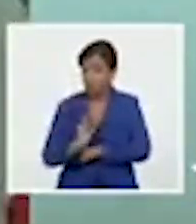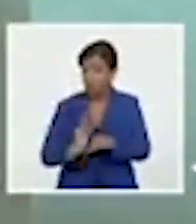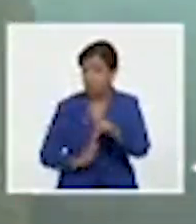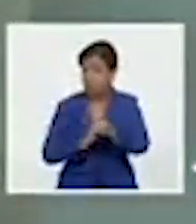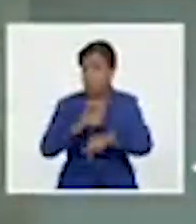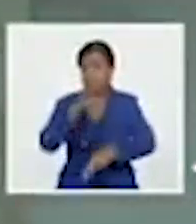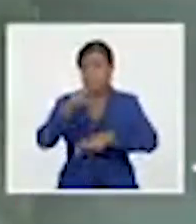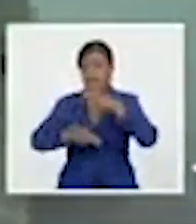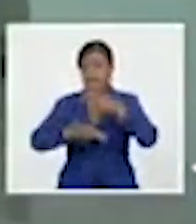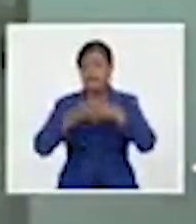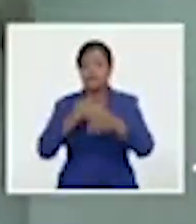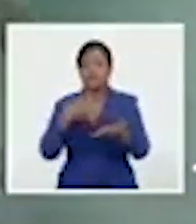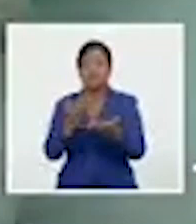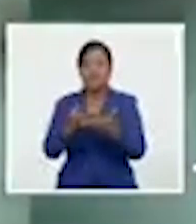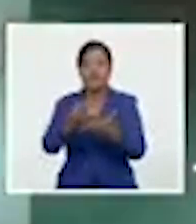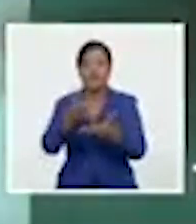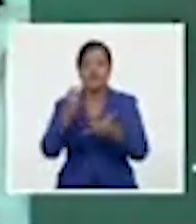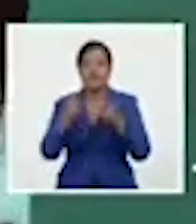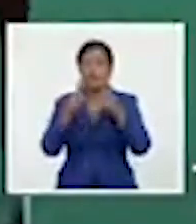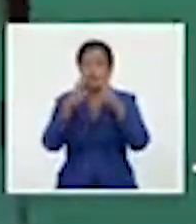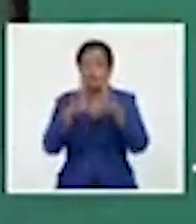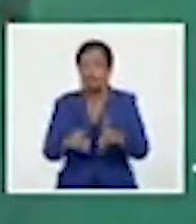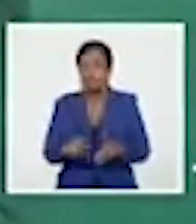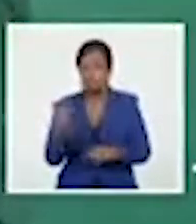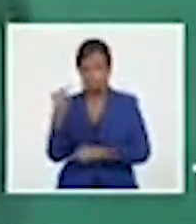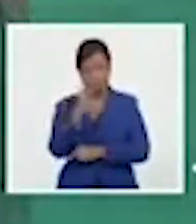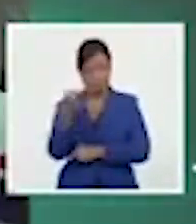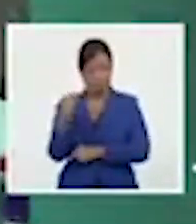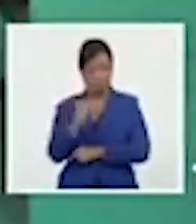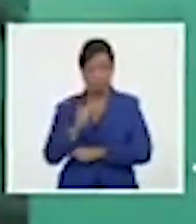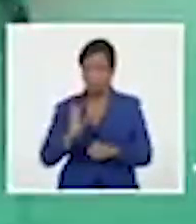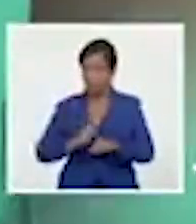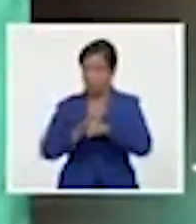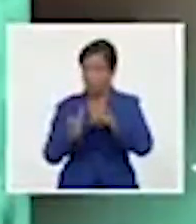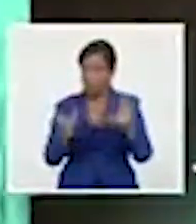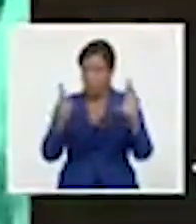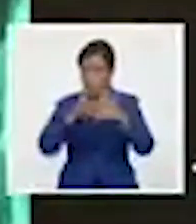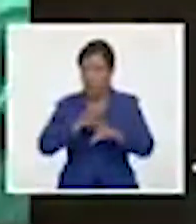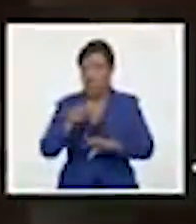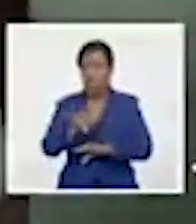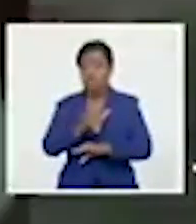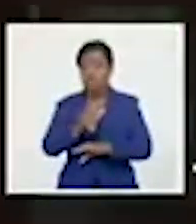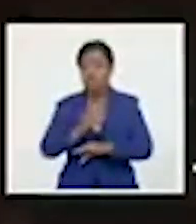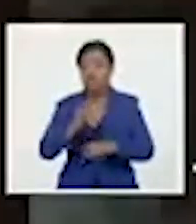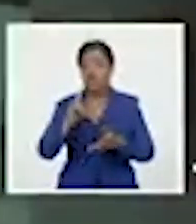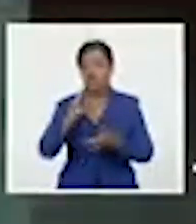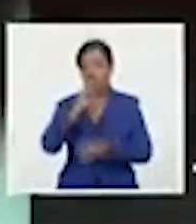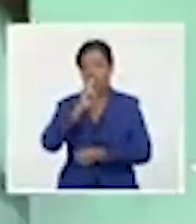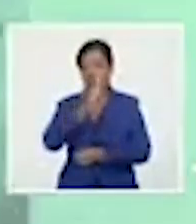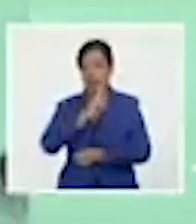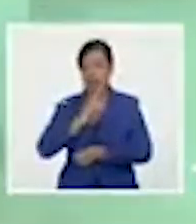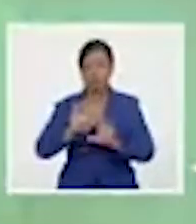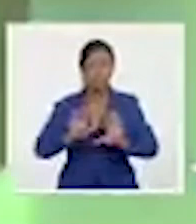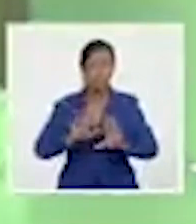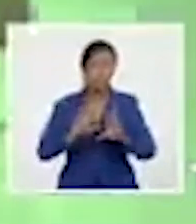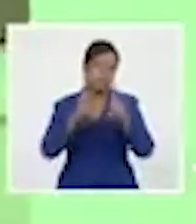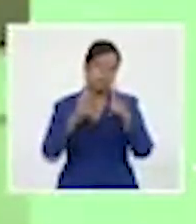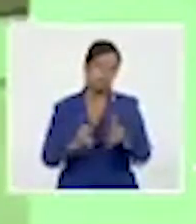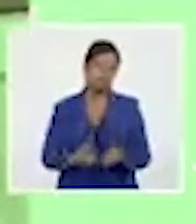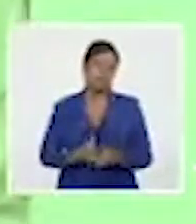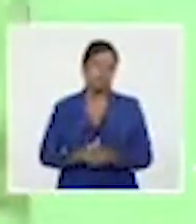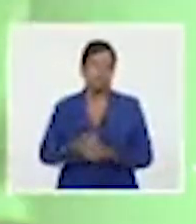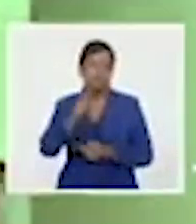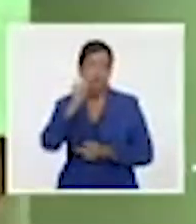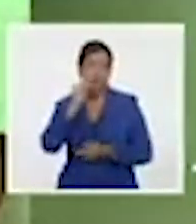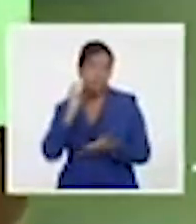primero que llama la atención es, número uno, Luis Manuel Otero Alcántara